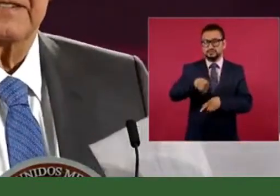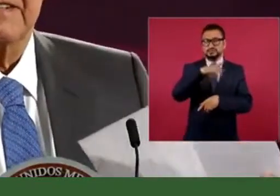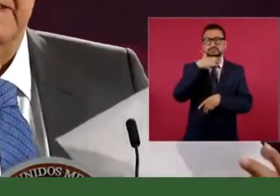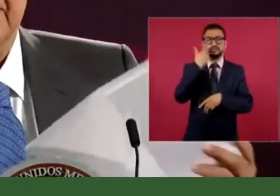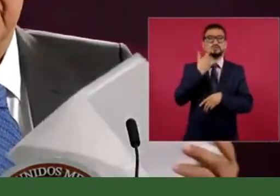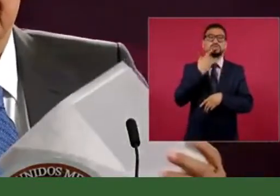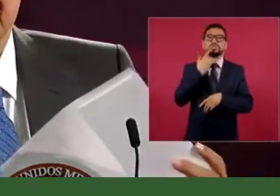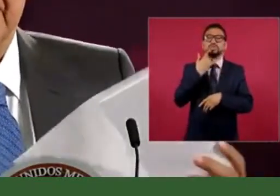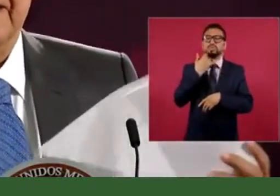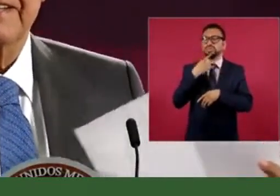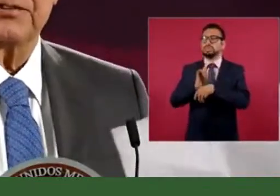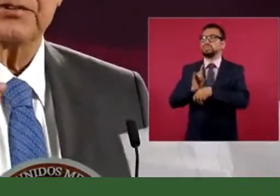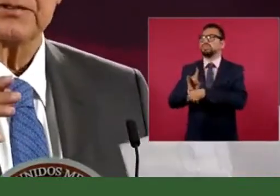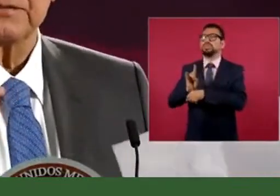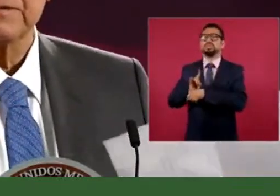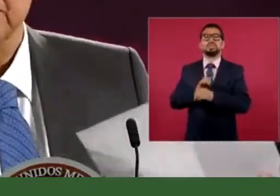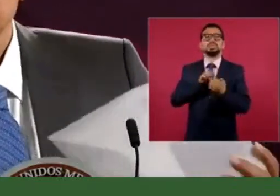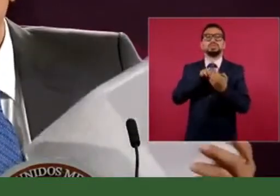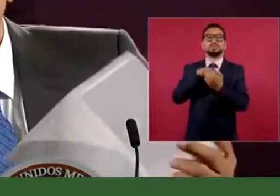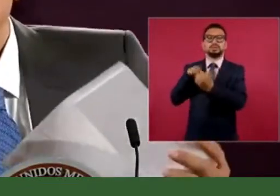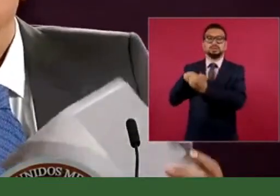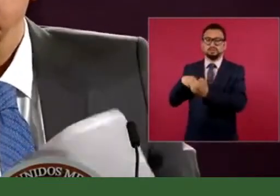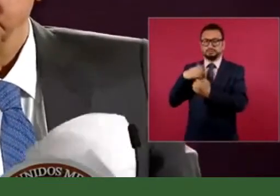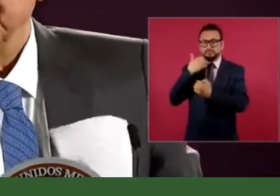llevársela, engañando,